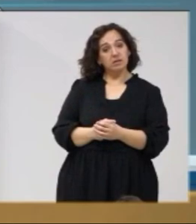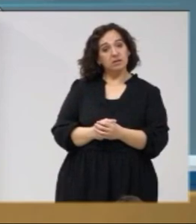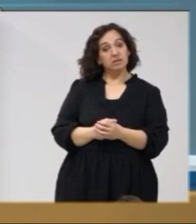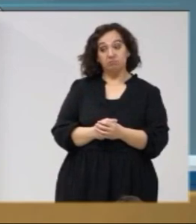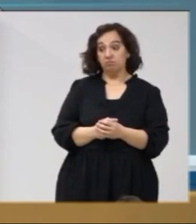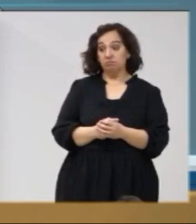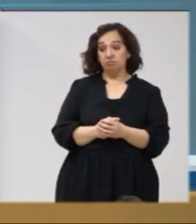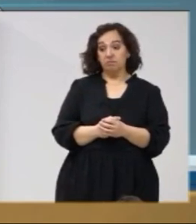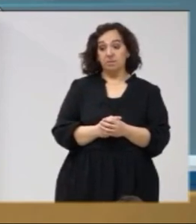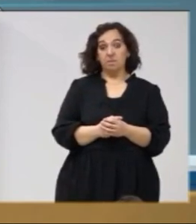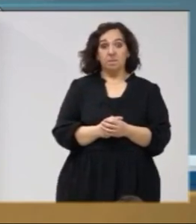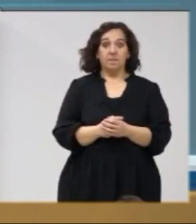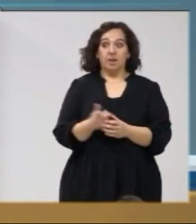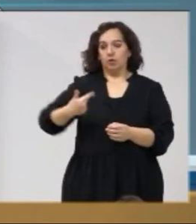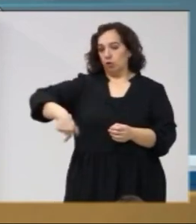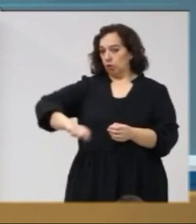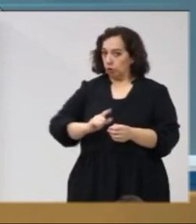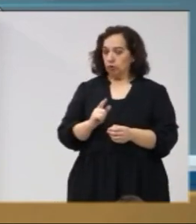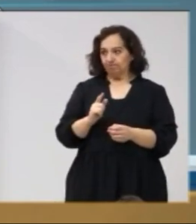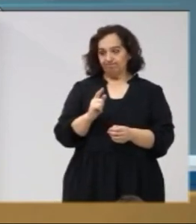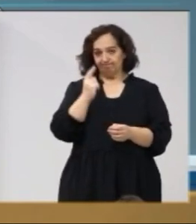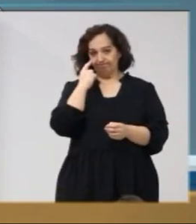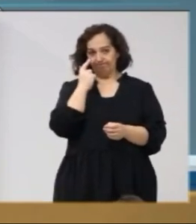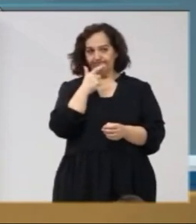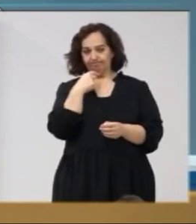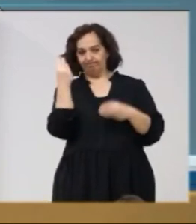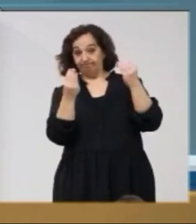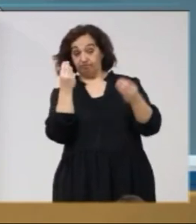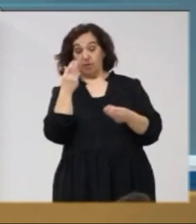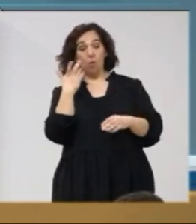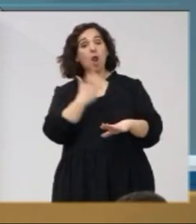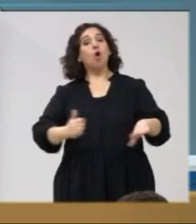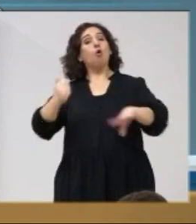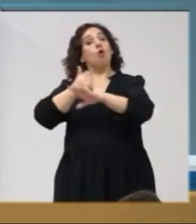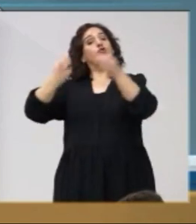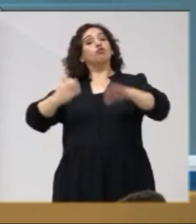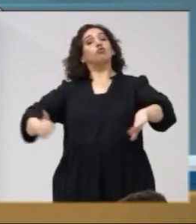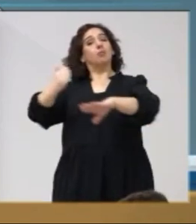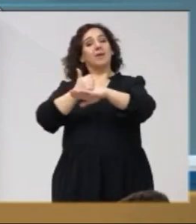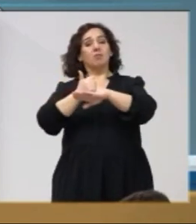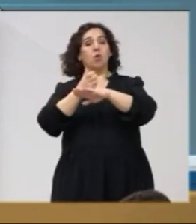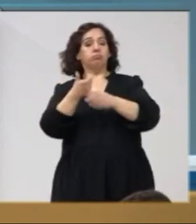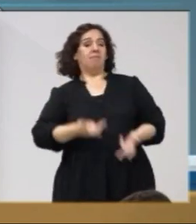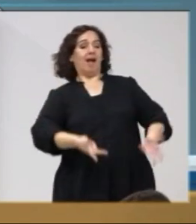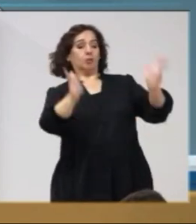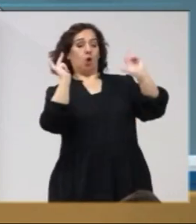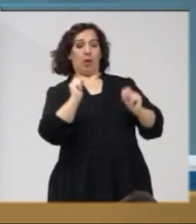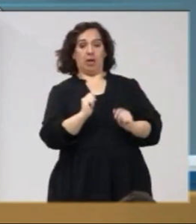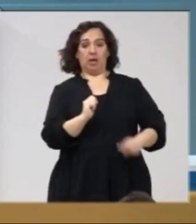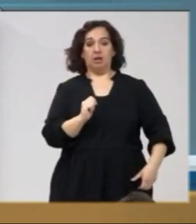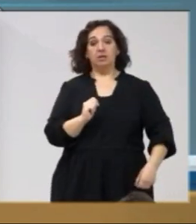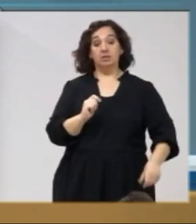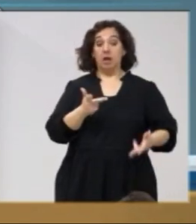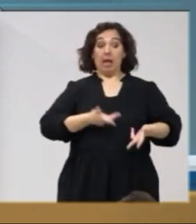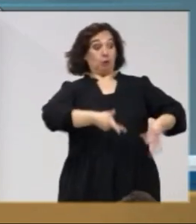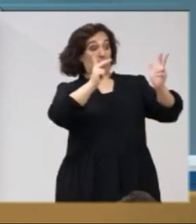Todos intuíamos que el Supremo le iba a absolver, como así hizo en 5 meses, y lo que hizo fue dimitir al